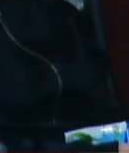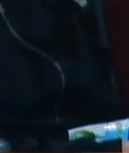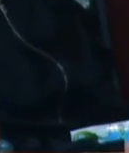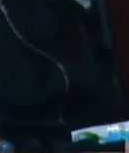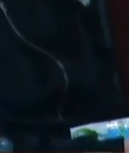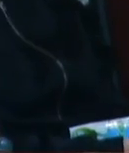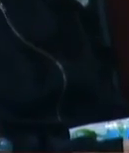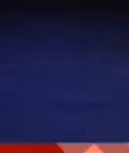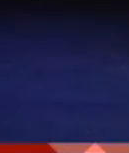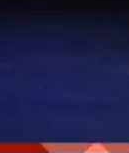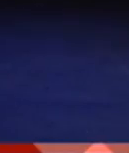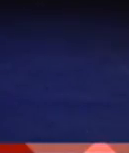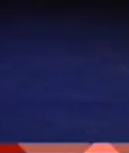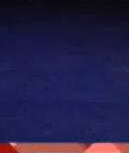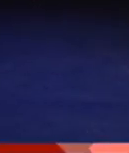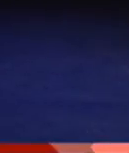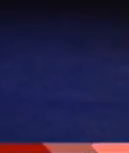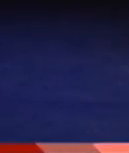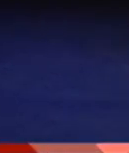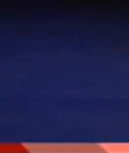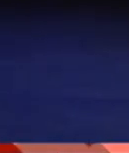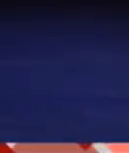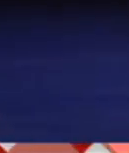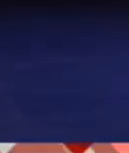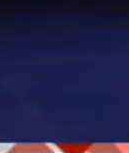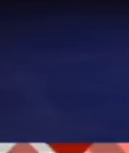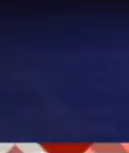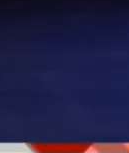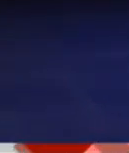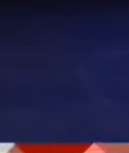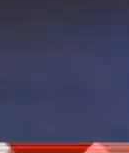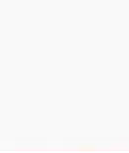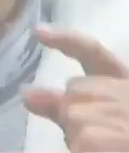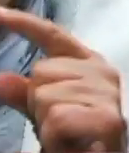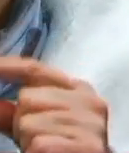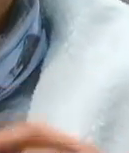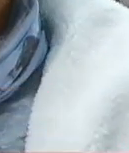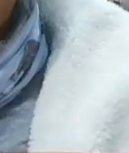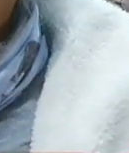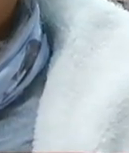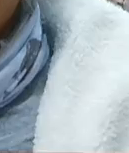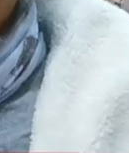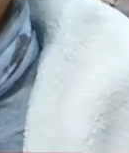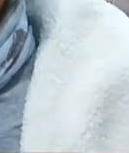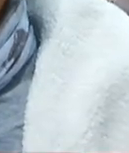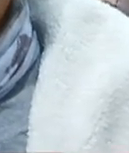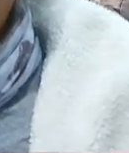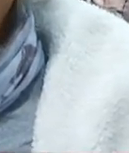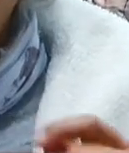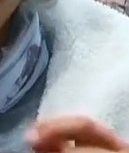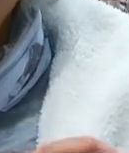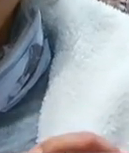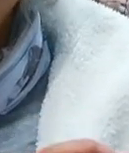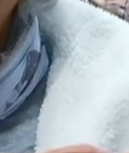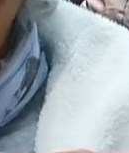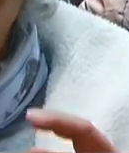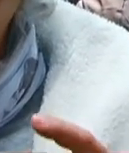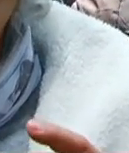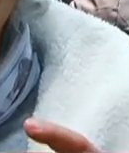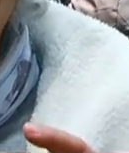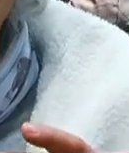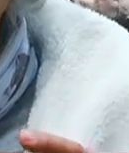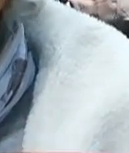participantes, resultado del trabajo y el esfuerzo de verdaderos entusiastas. Pero hay una cosa, que muchos,